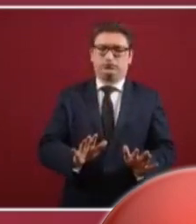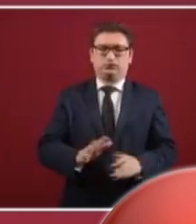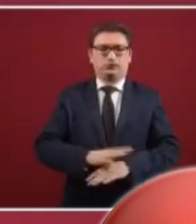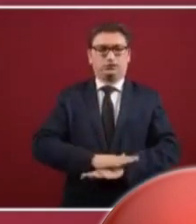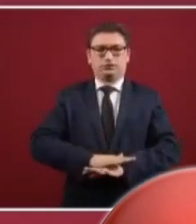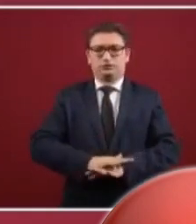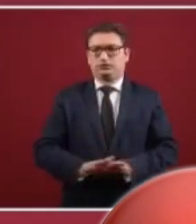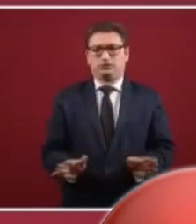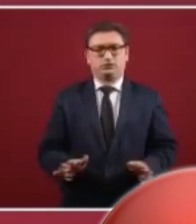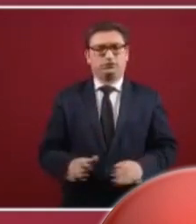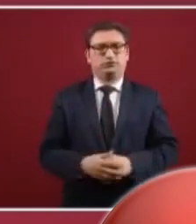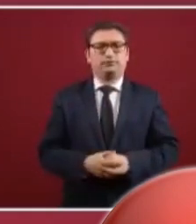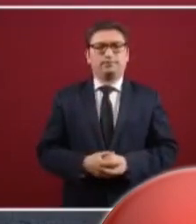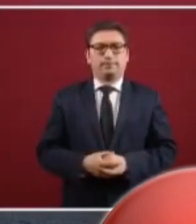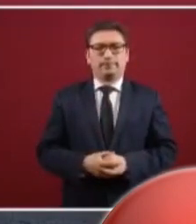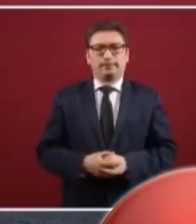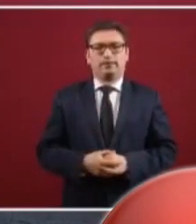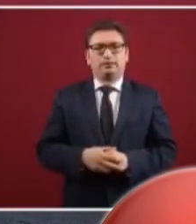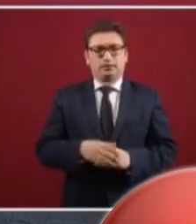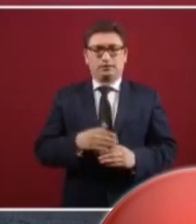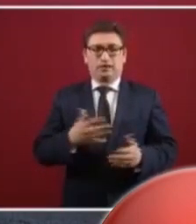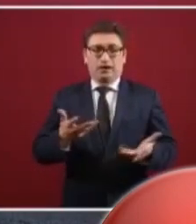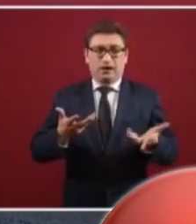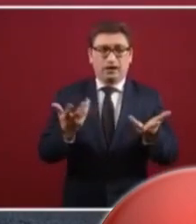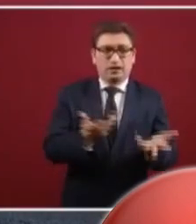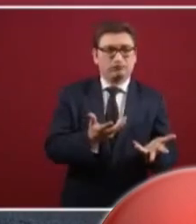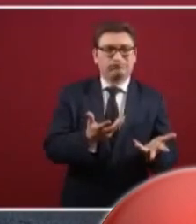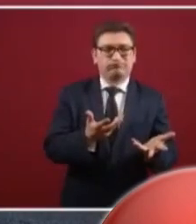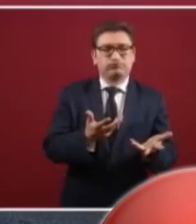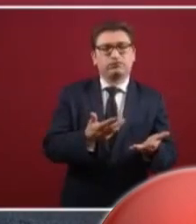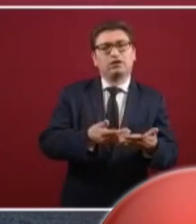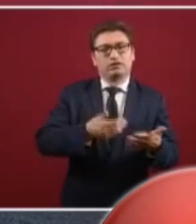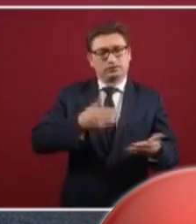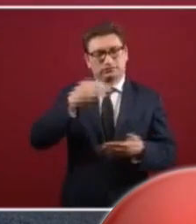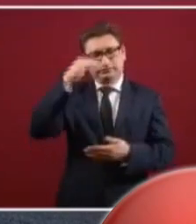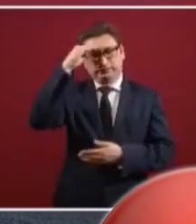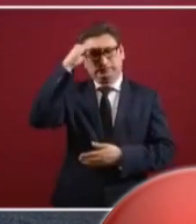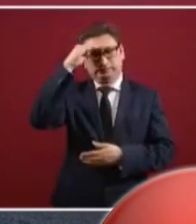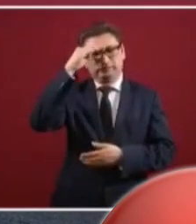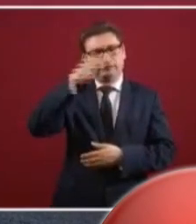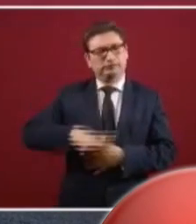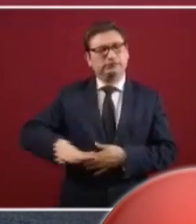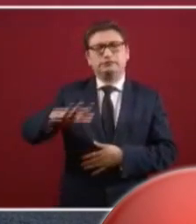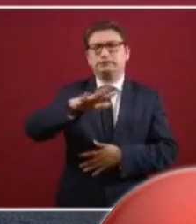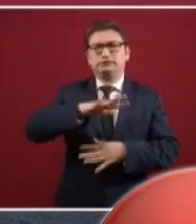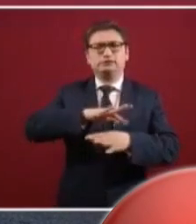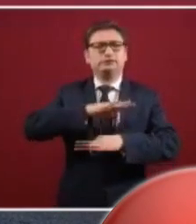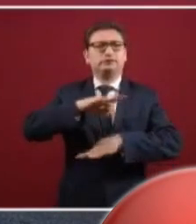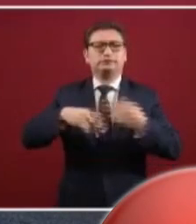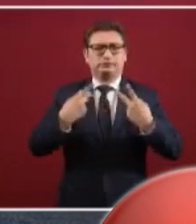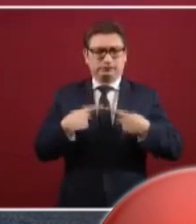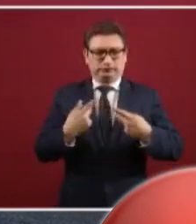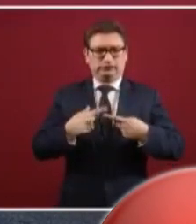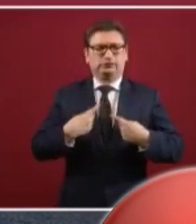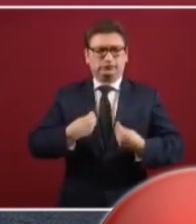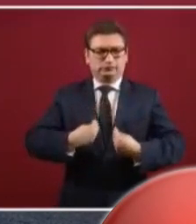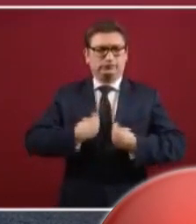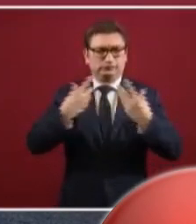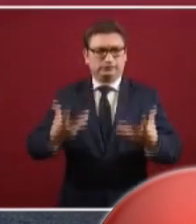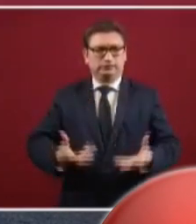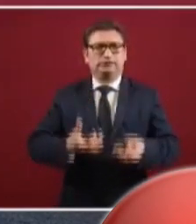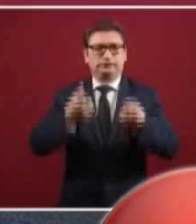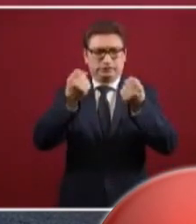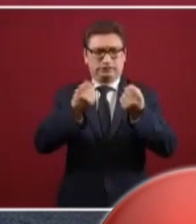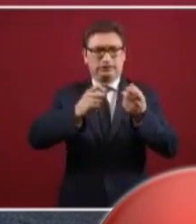ya es pensar en salvar vidas y en lograr la